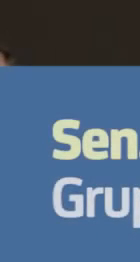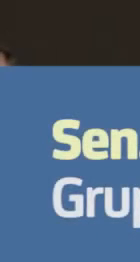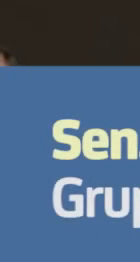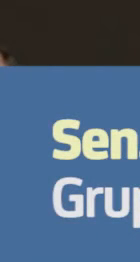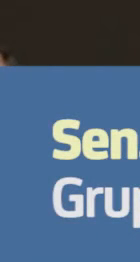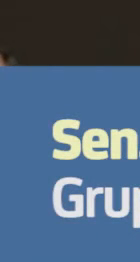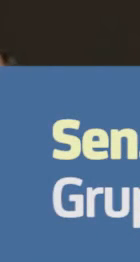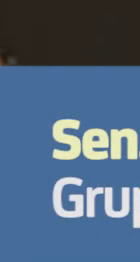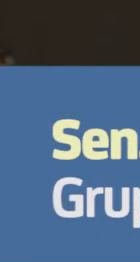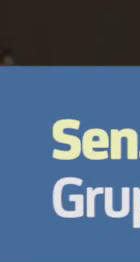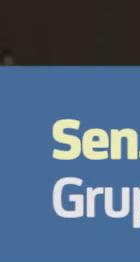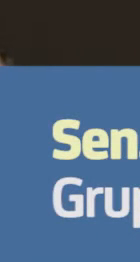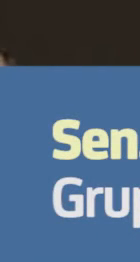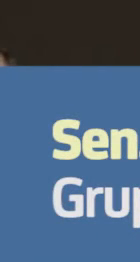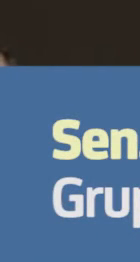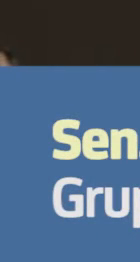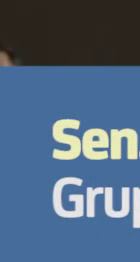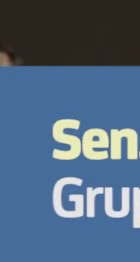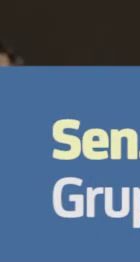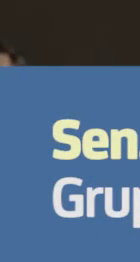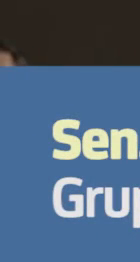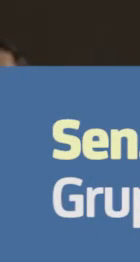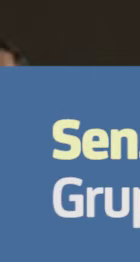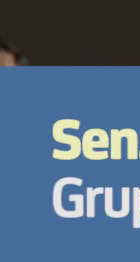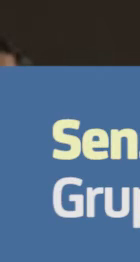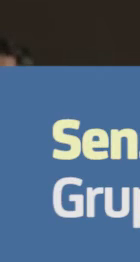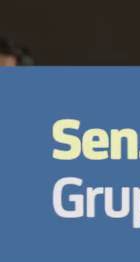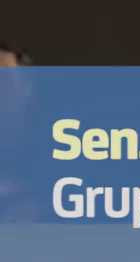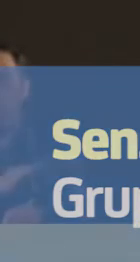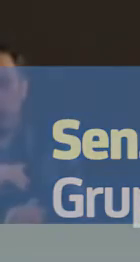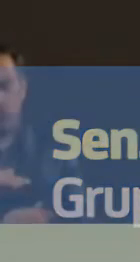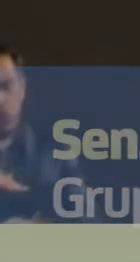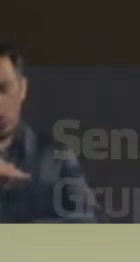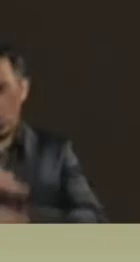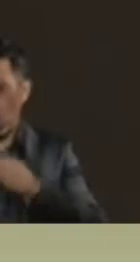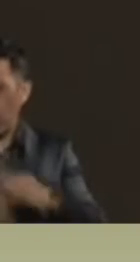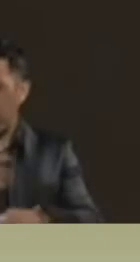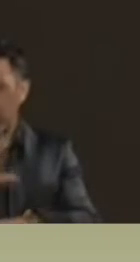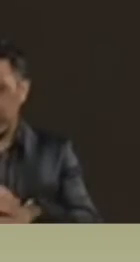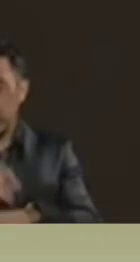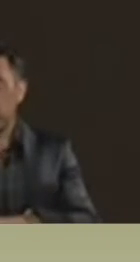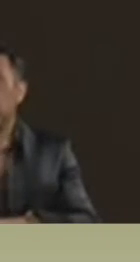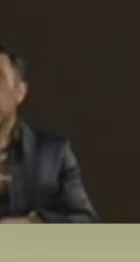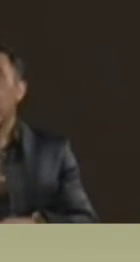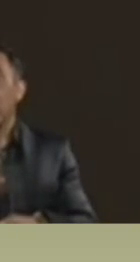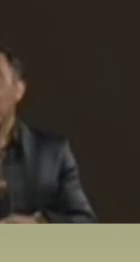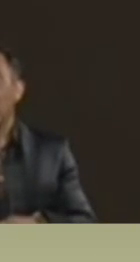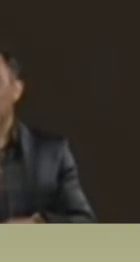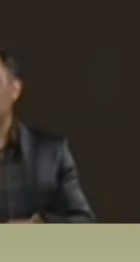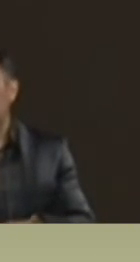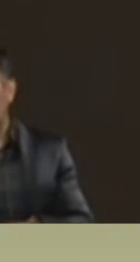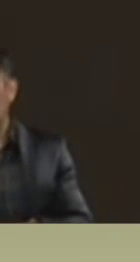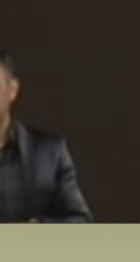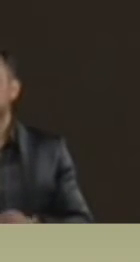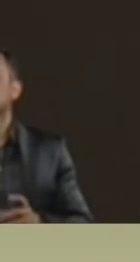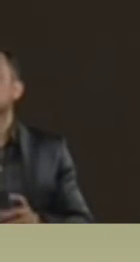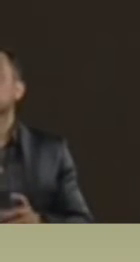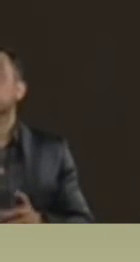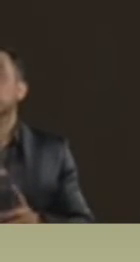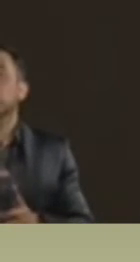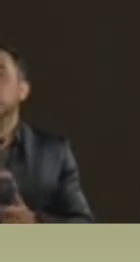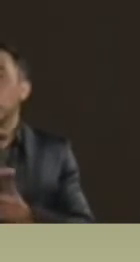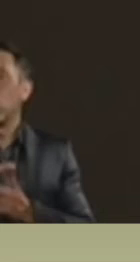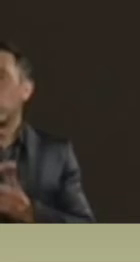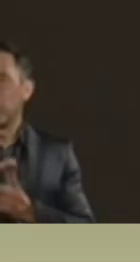otorga todas las facultades a un subordinado, pero sobre todo las ausencias absolutas de la Comisión ante